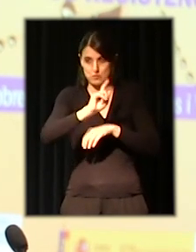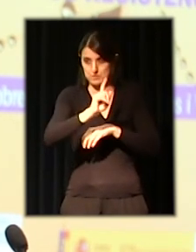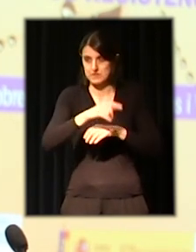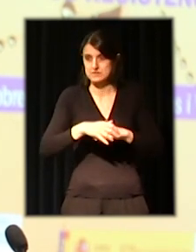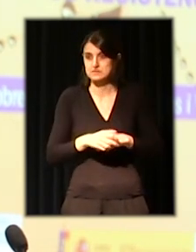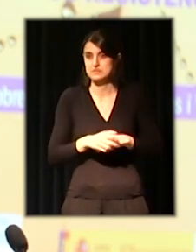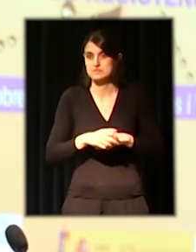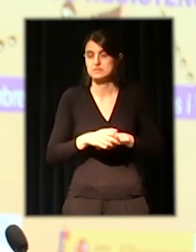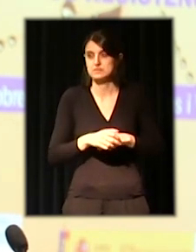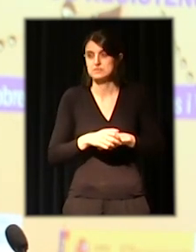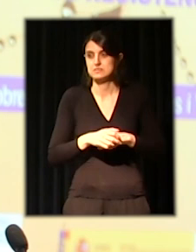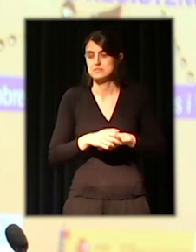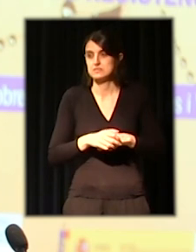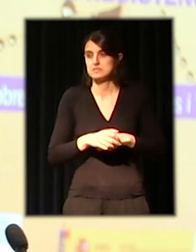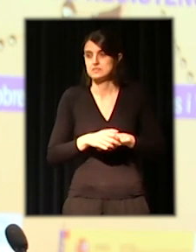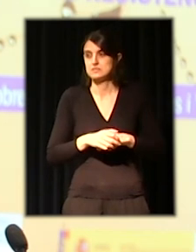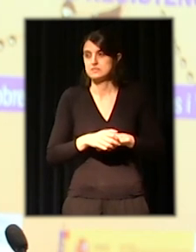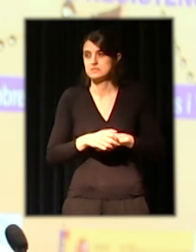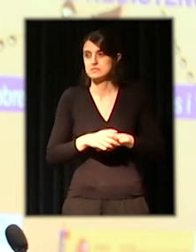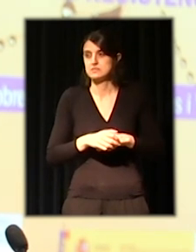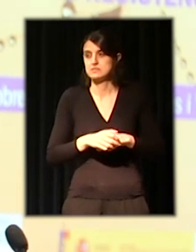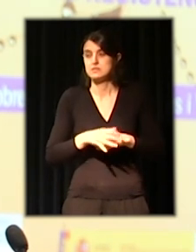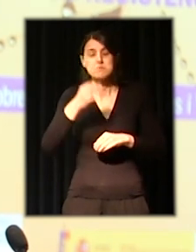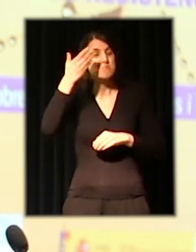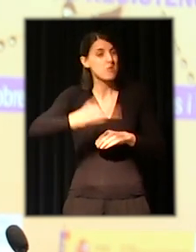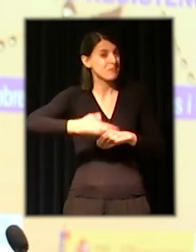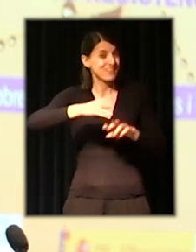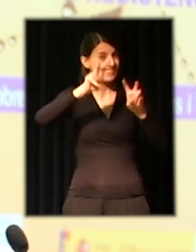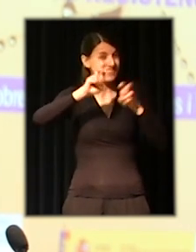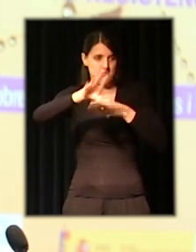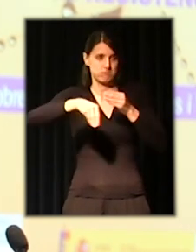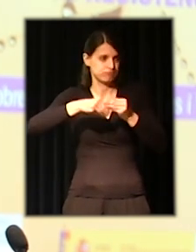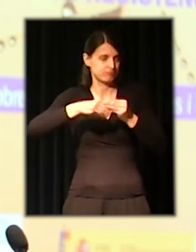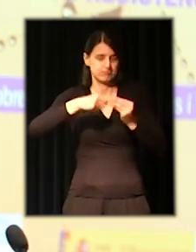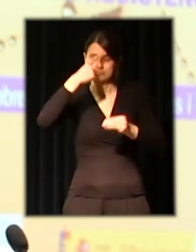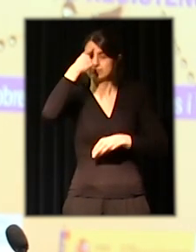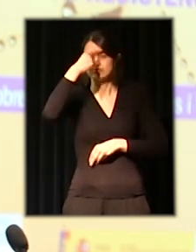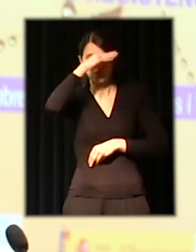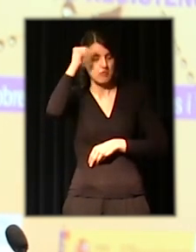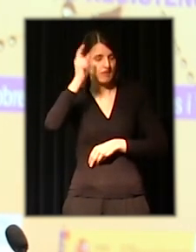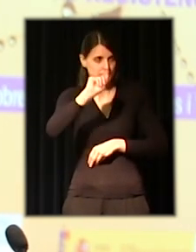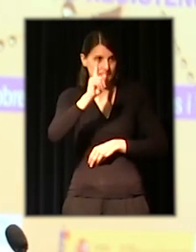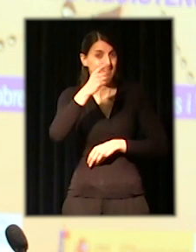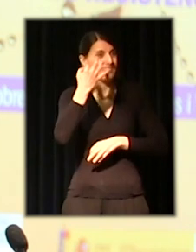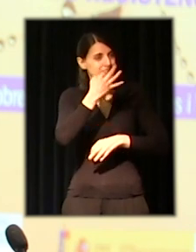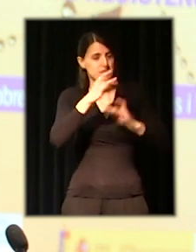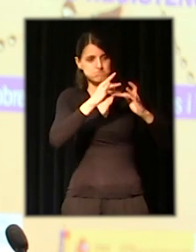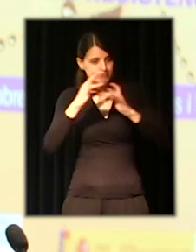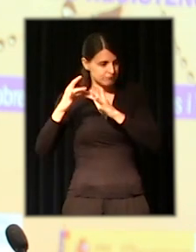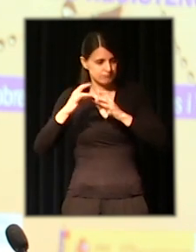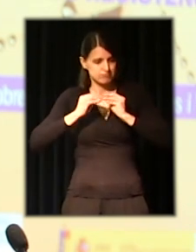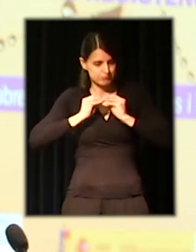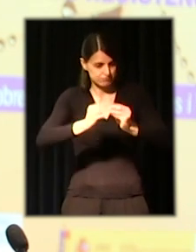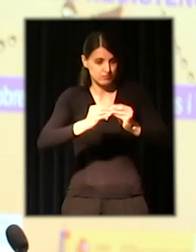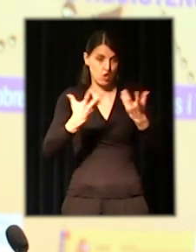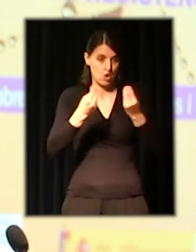incumplert para el Gobierno de Cataluña. Creo que es importante que ese tema lo tengáis y que lo lideréis juntamente con el